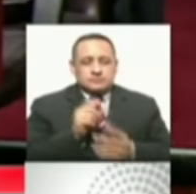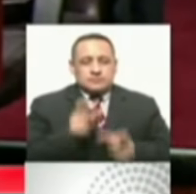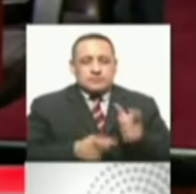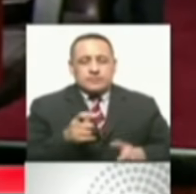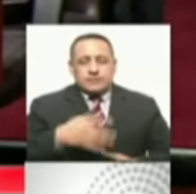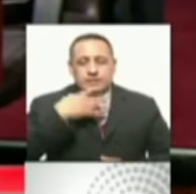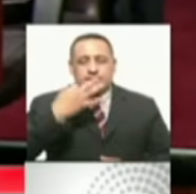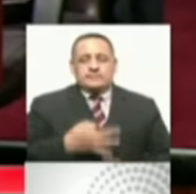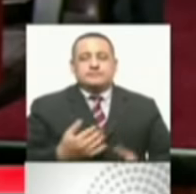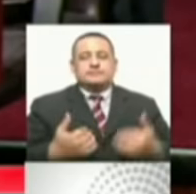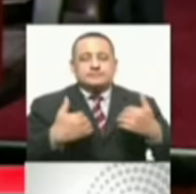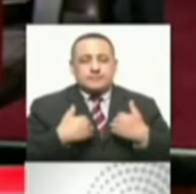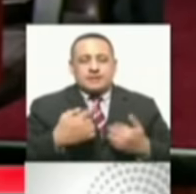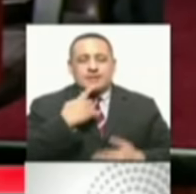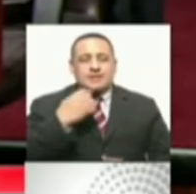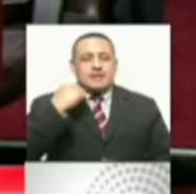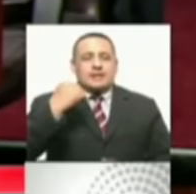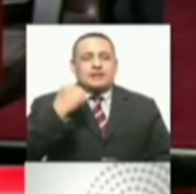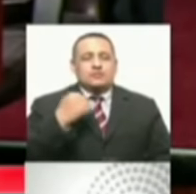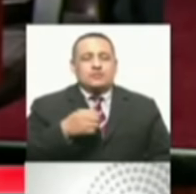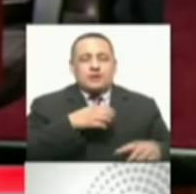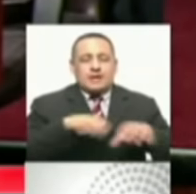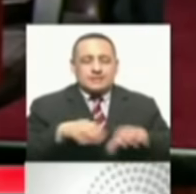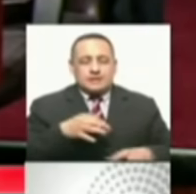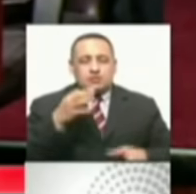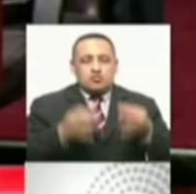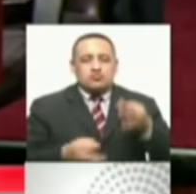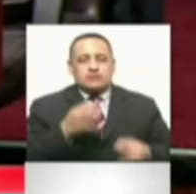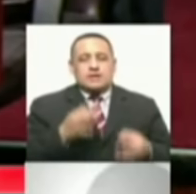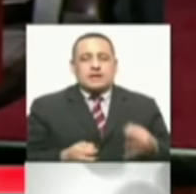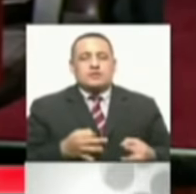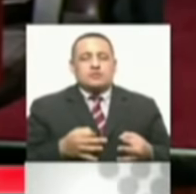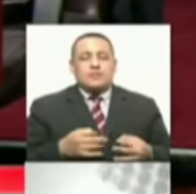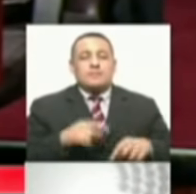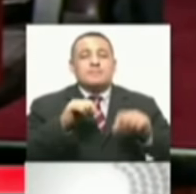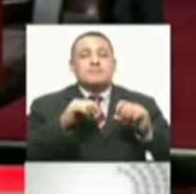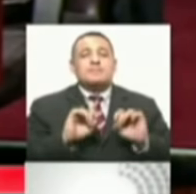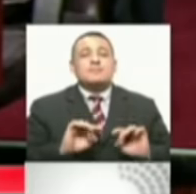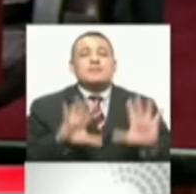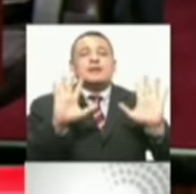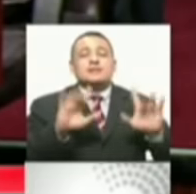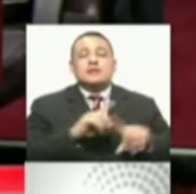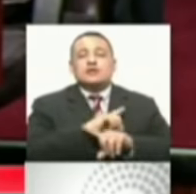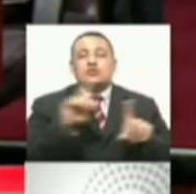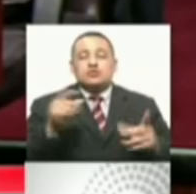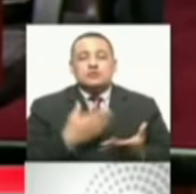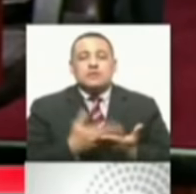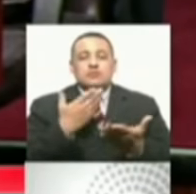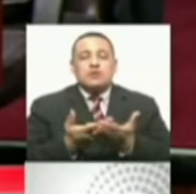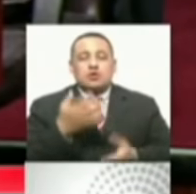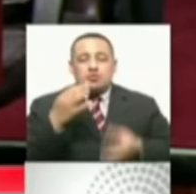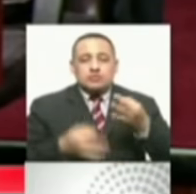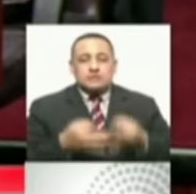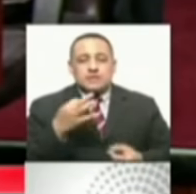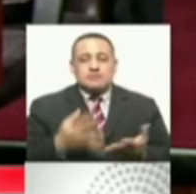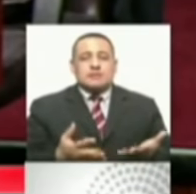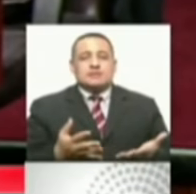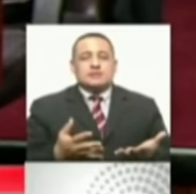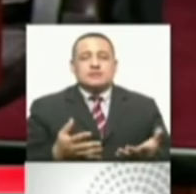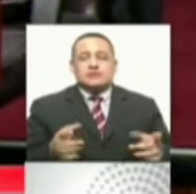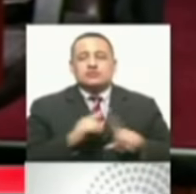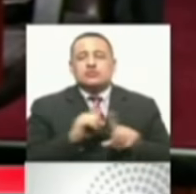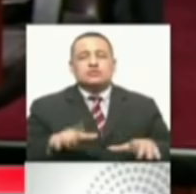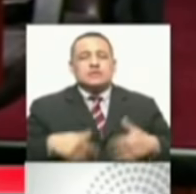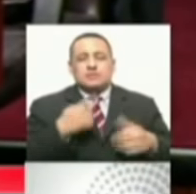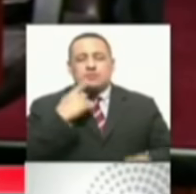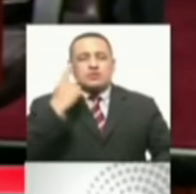que responsabilizar a terceros sobre situaciones las cuales no hubieran participado o no participaron.